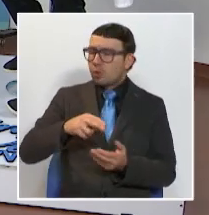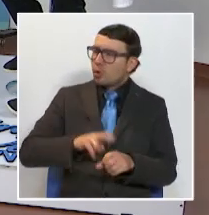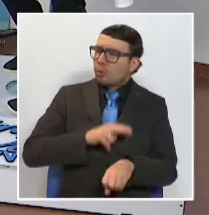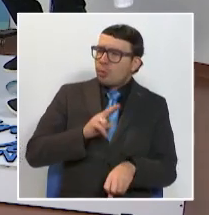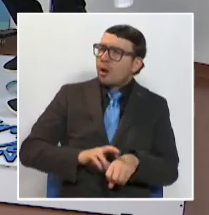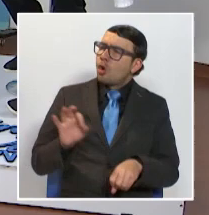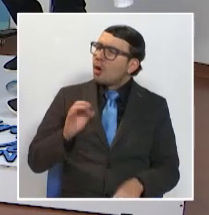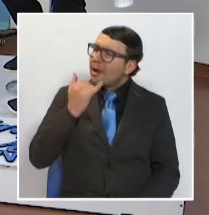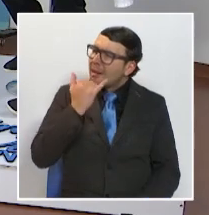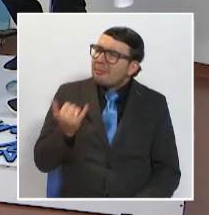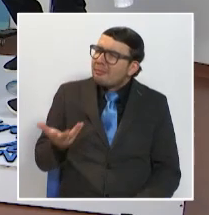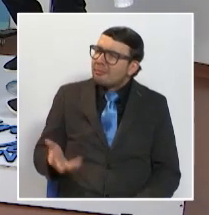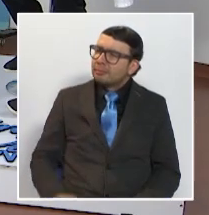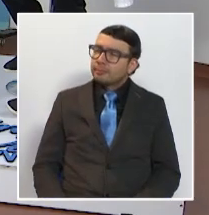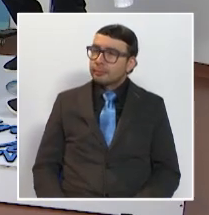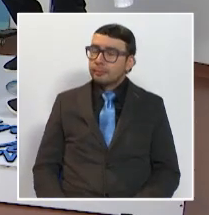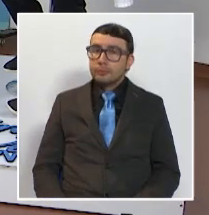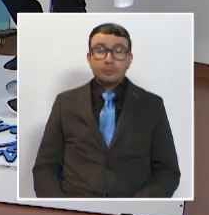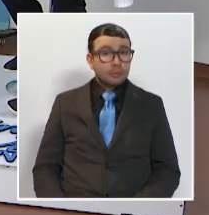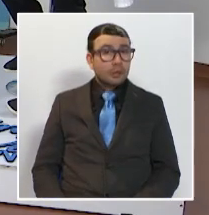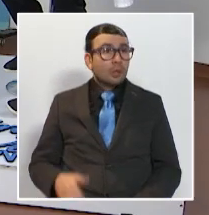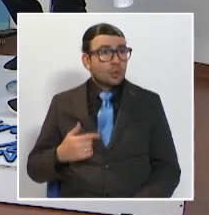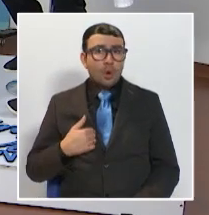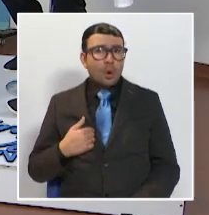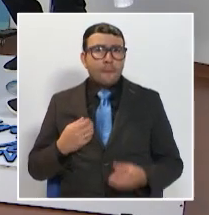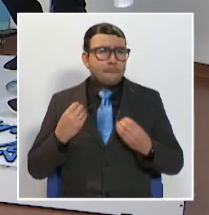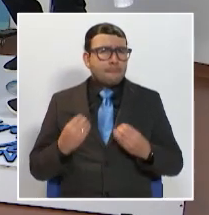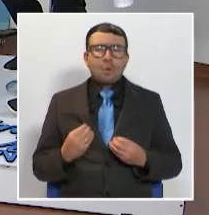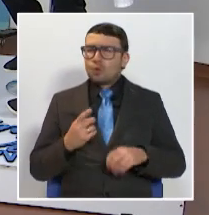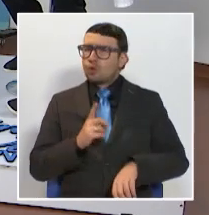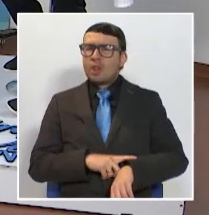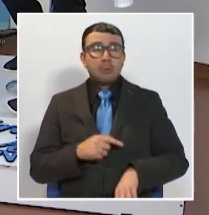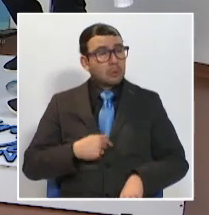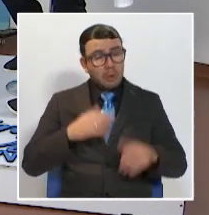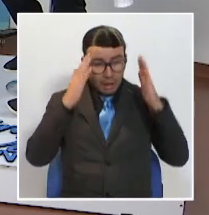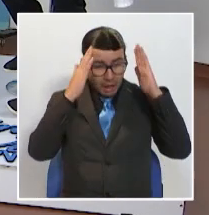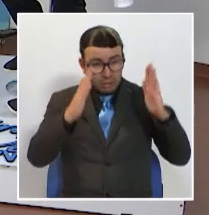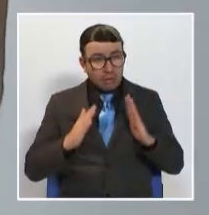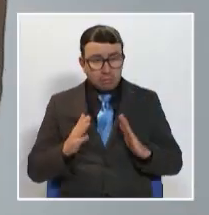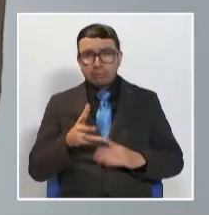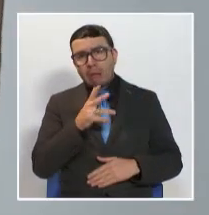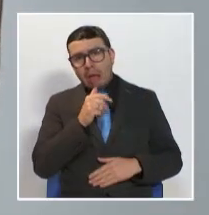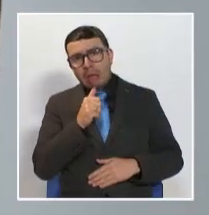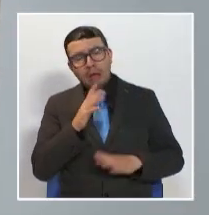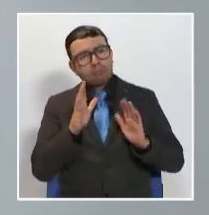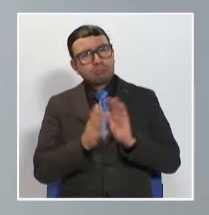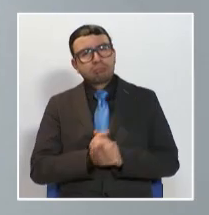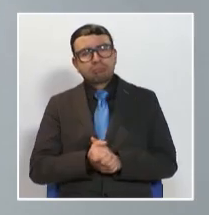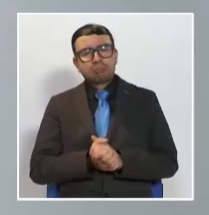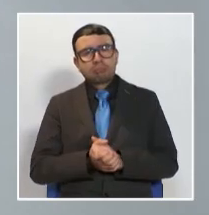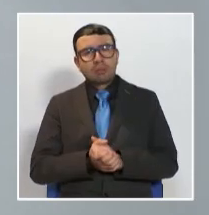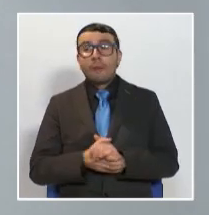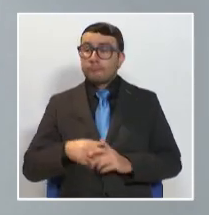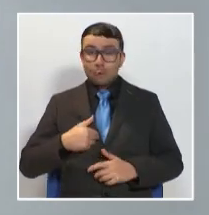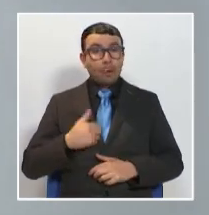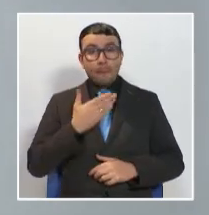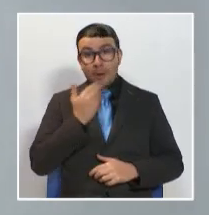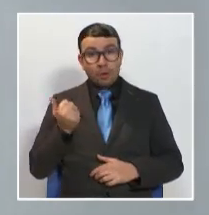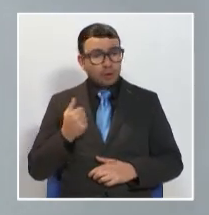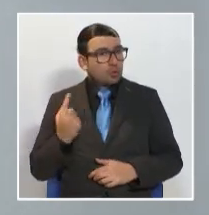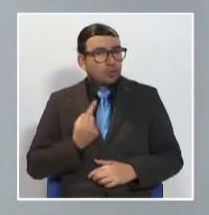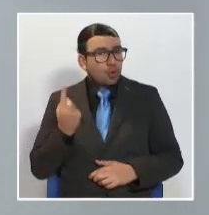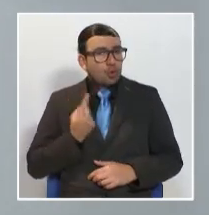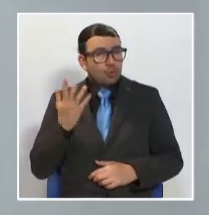pasó? Después de mucho tiempo, pues casi no me prestaron atención. Pues yo me mejoré prácticamente solo.